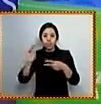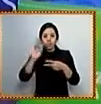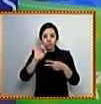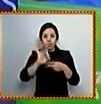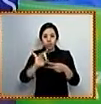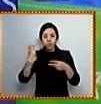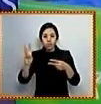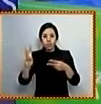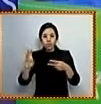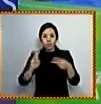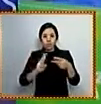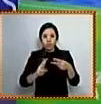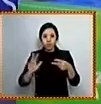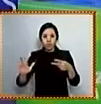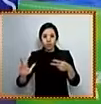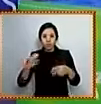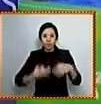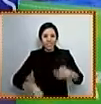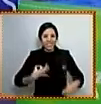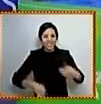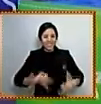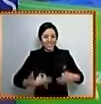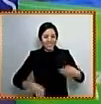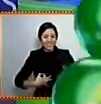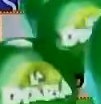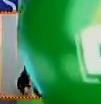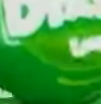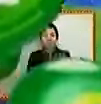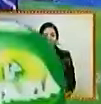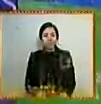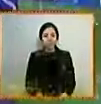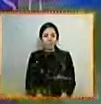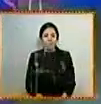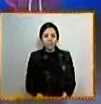86 y 63. Felicidades.